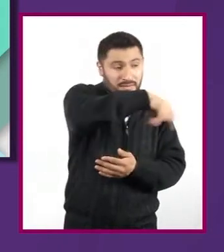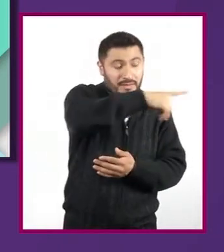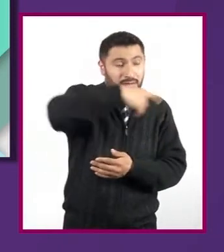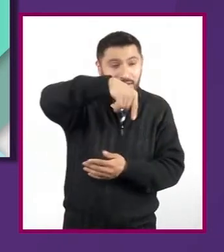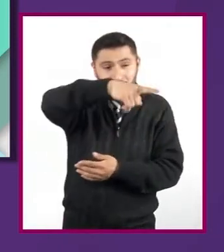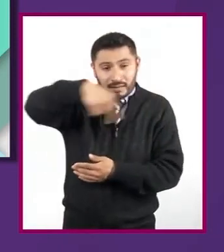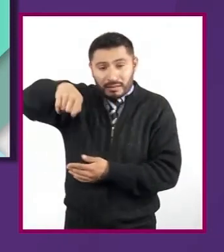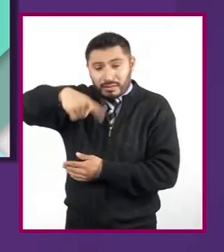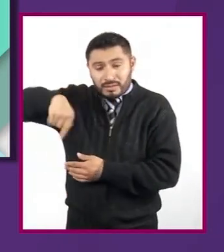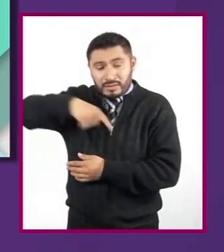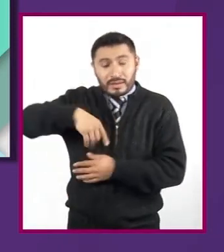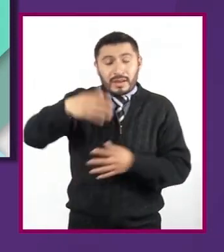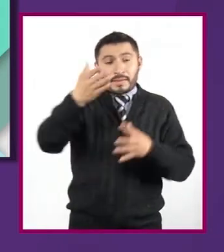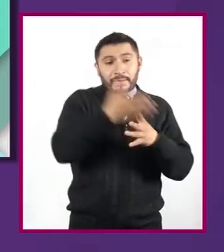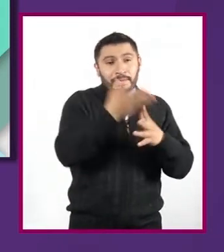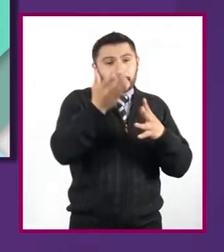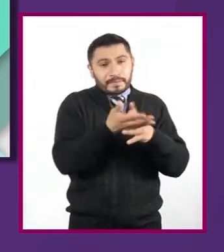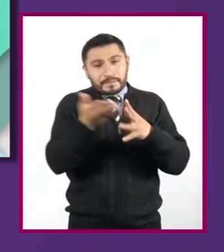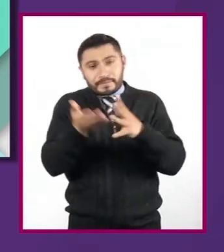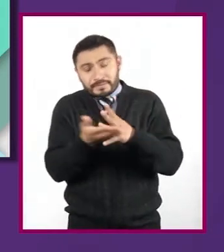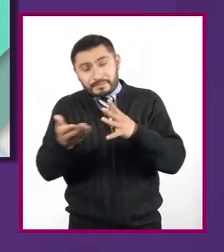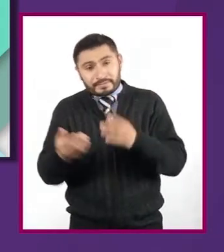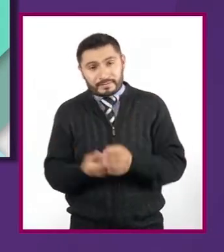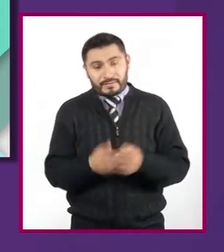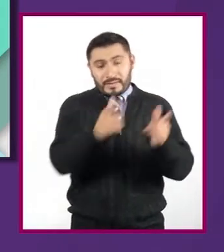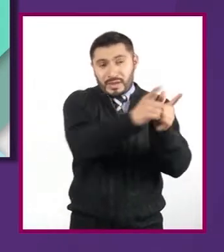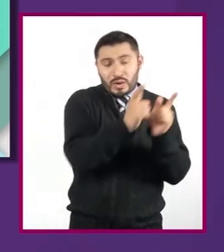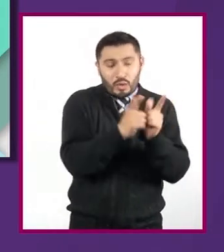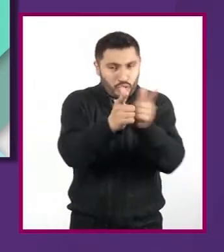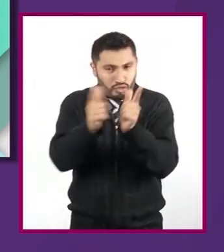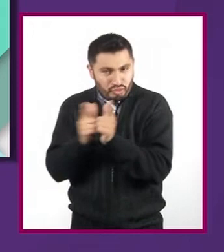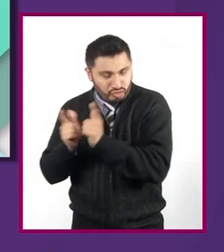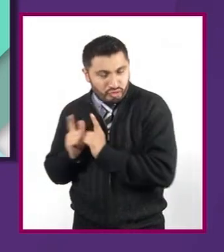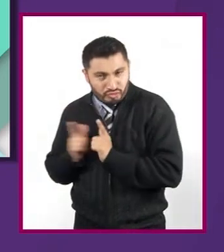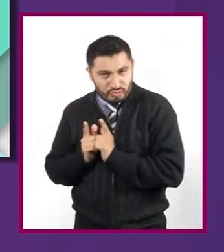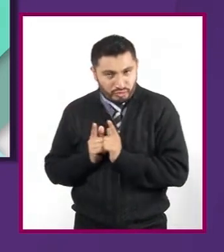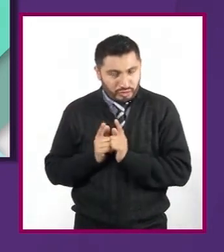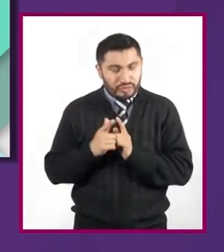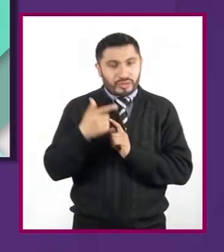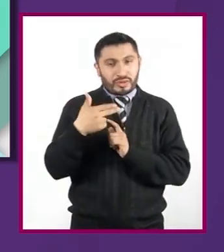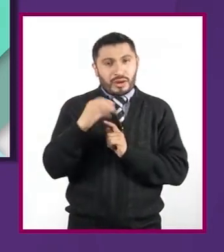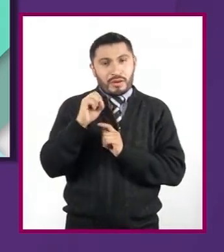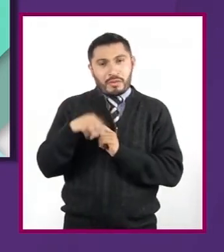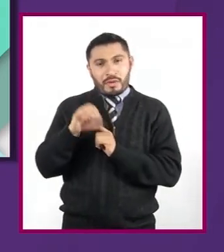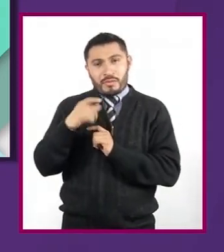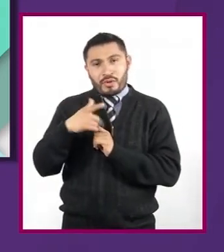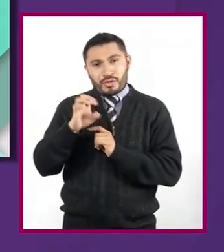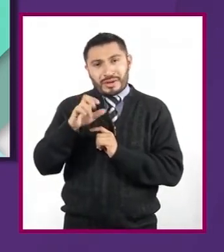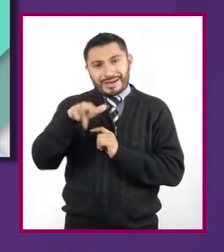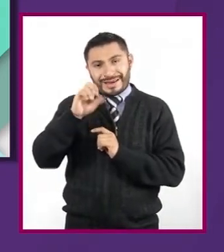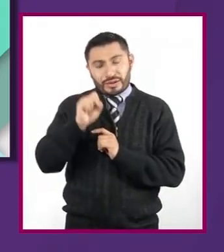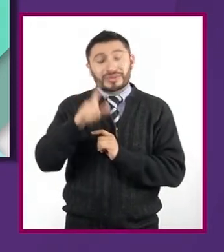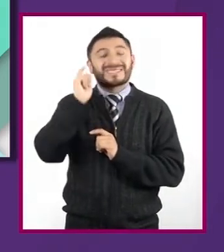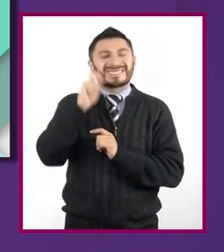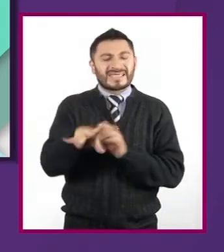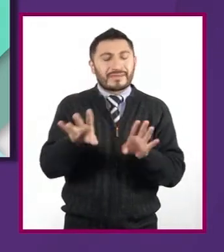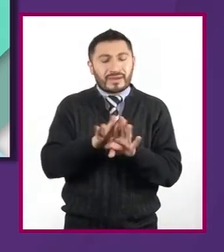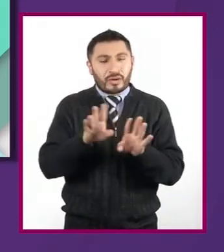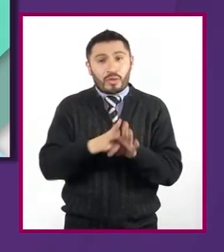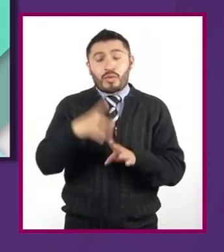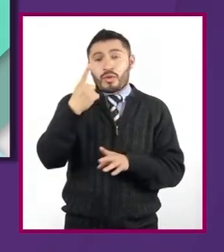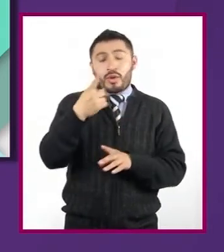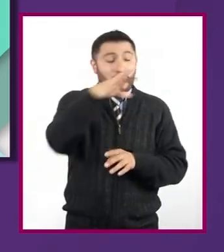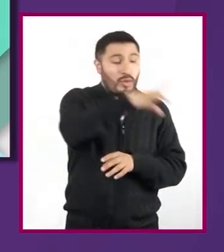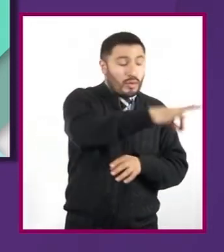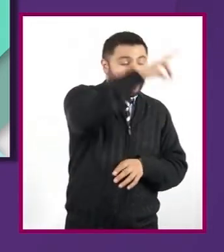se encuentra separada por grupos homogéneos, de los cuales se toma un representante de cada